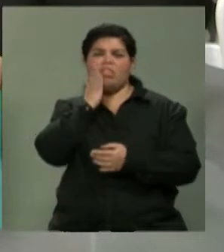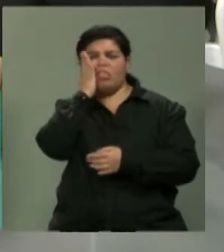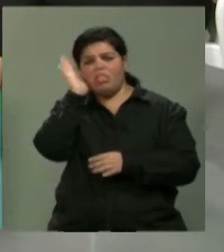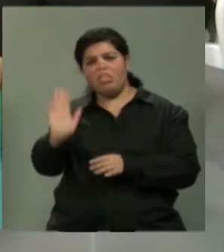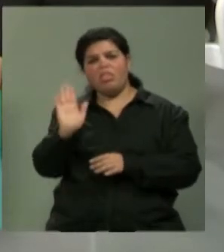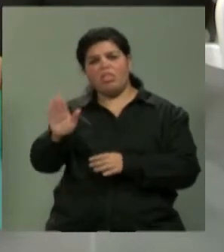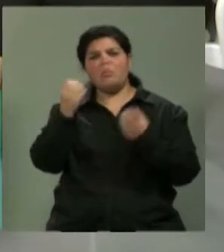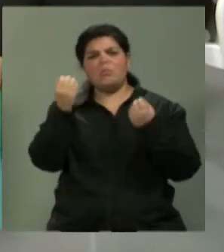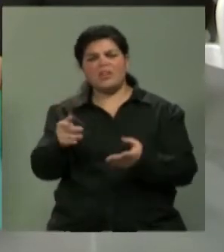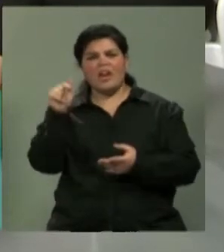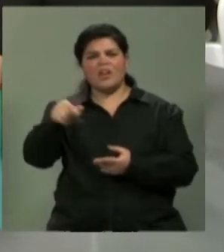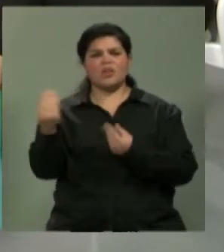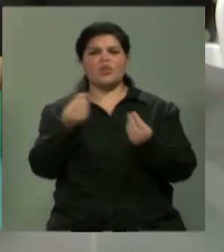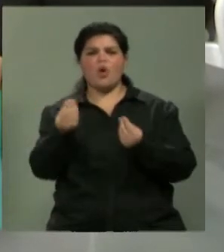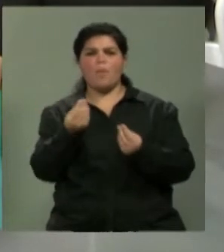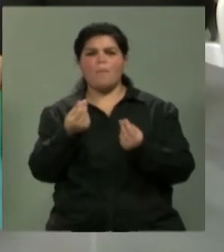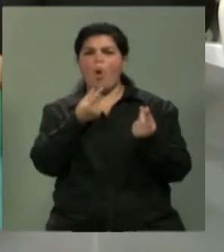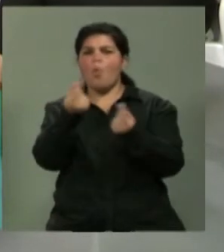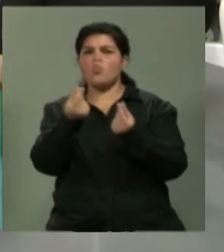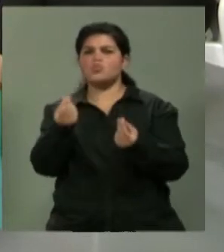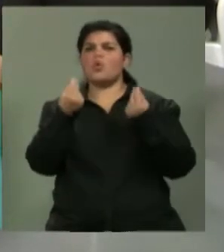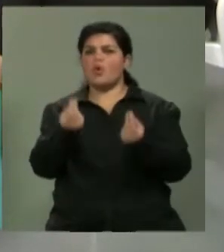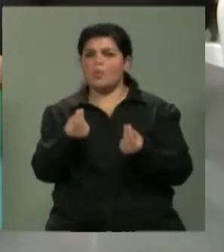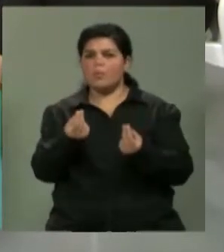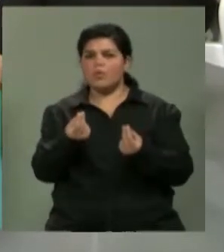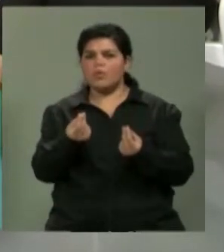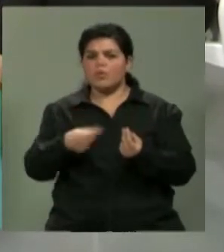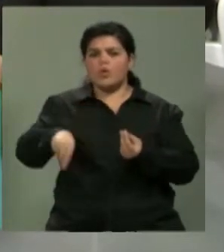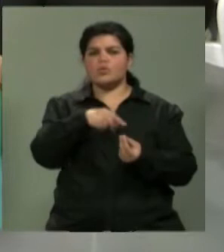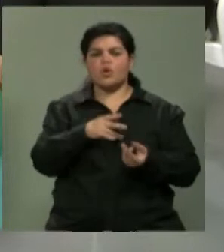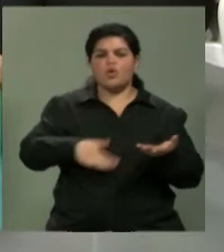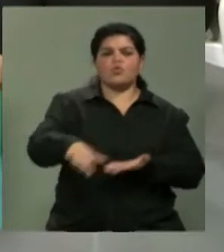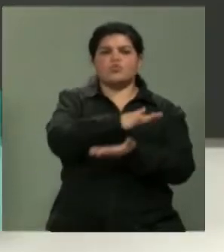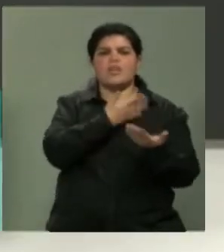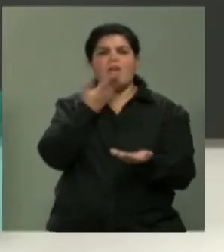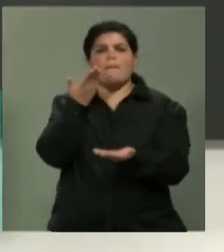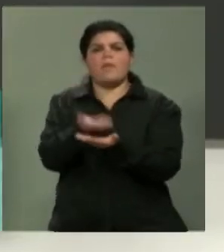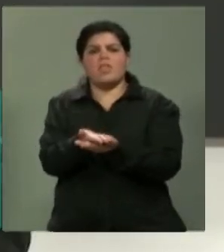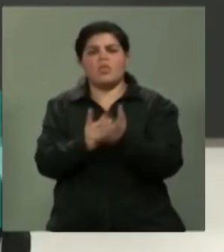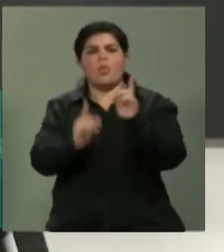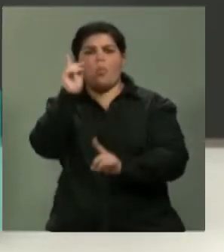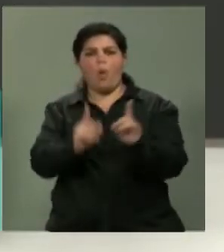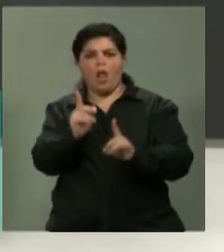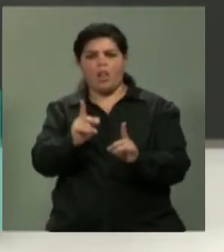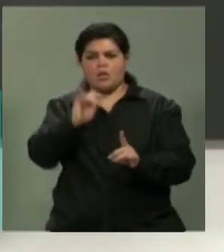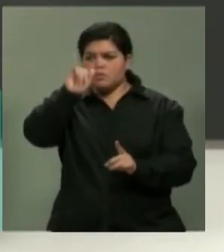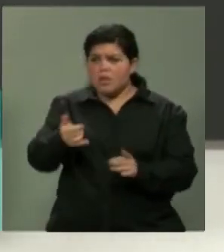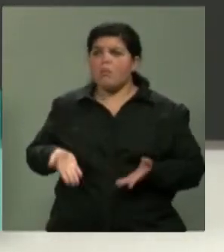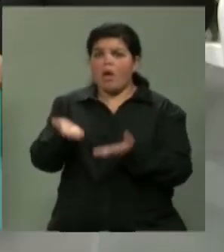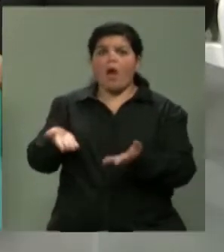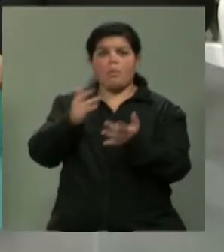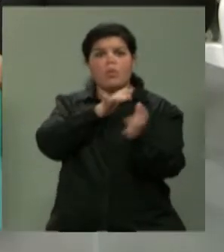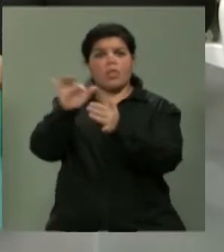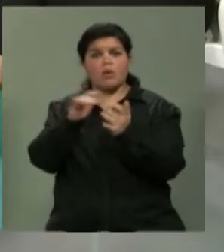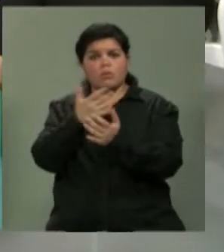los usos políticos que se le está dando? ¿Cuál es el pedido que nosotros como sociedad tenemos que hacer frente a eso? Decir, bueno, no, que se discuta igual y